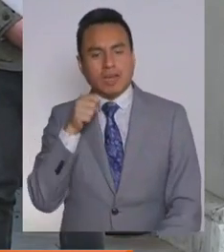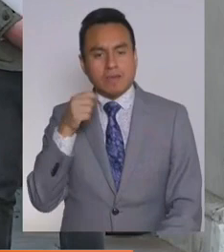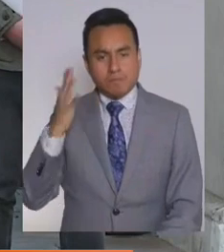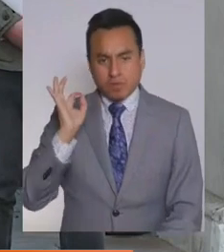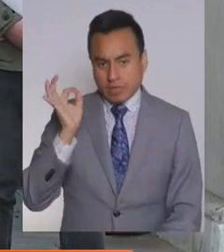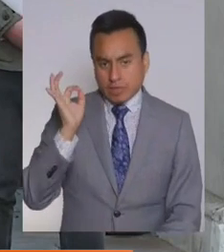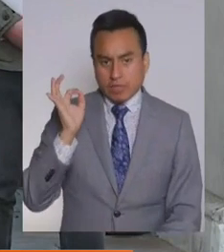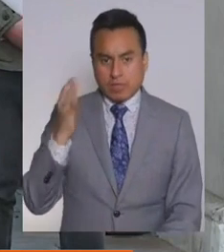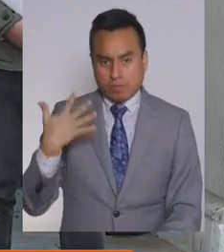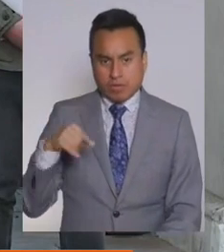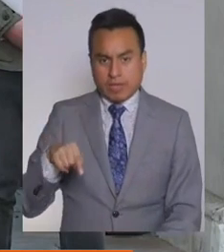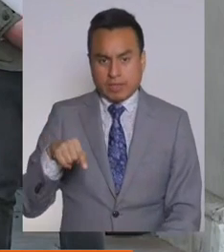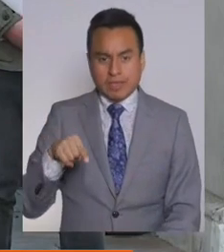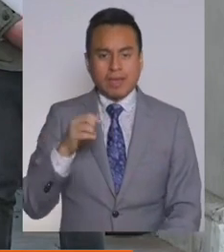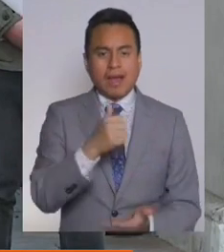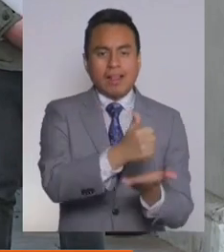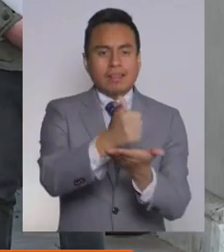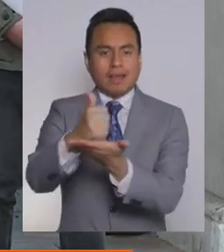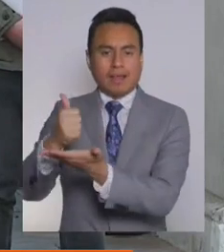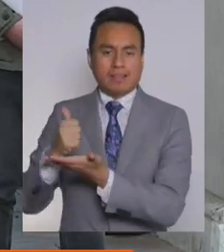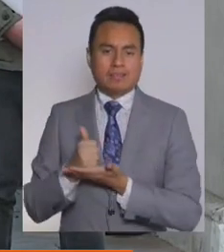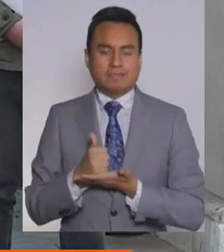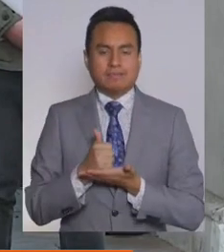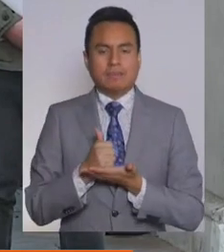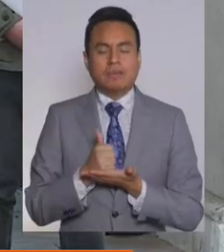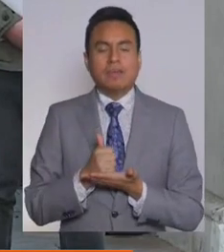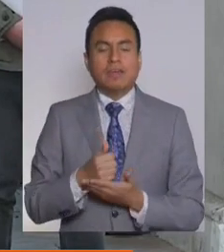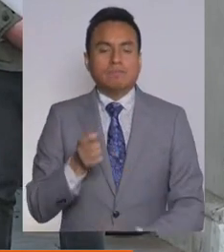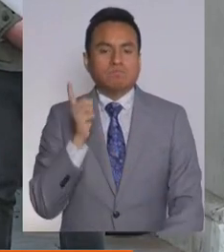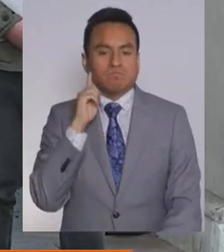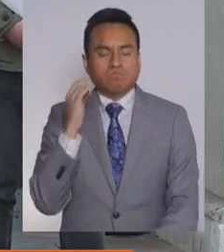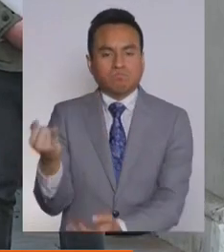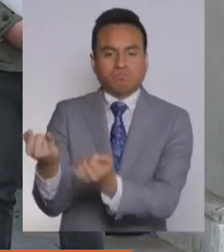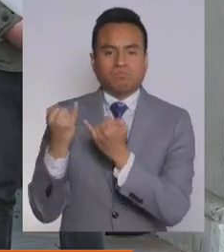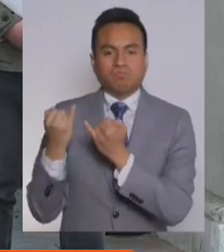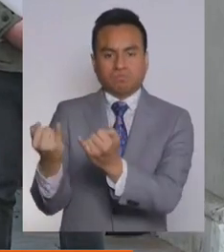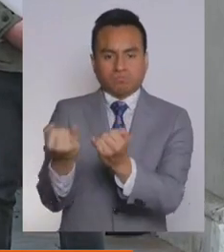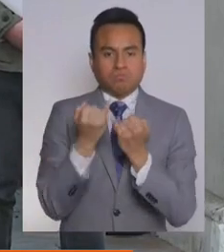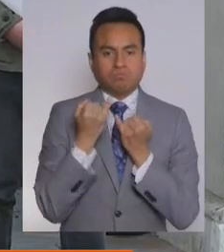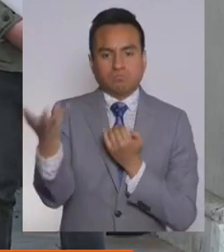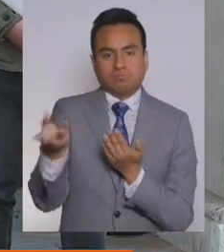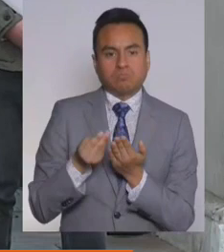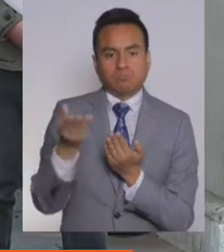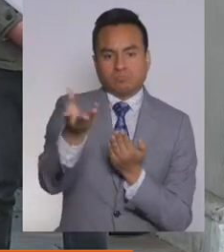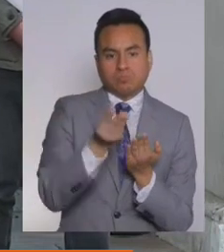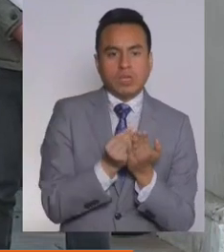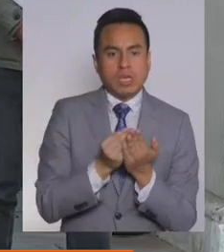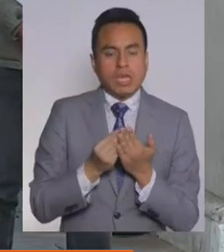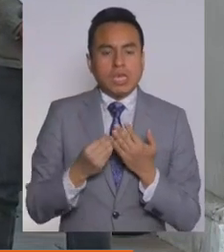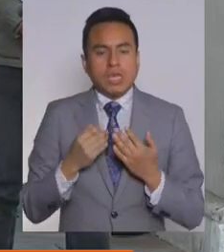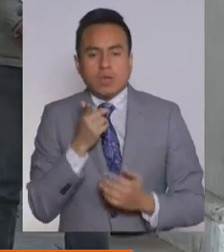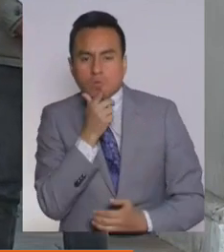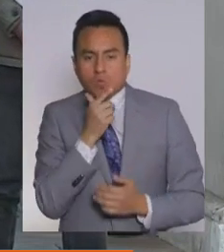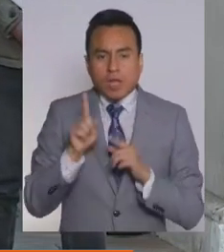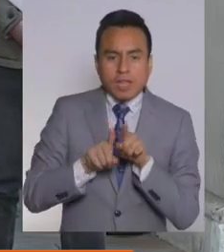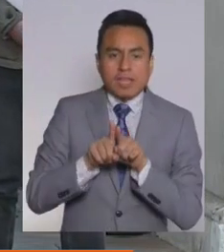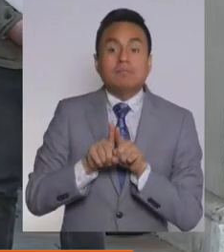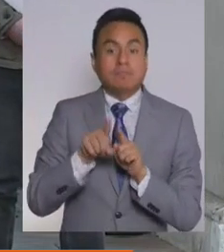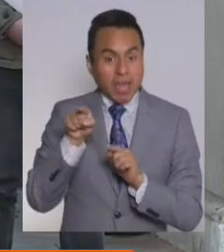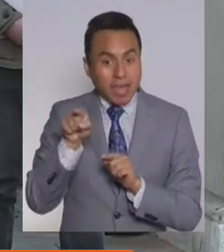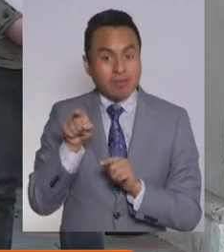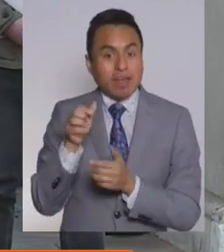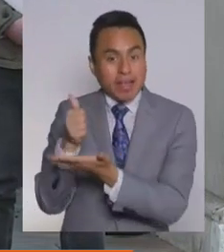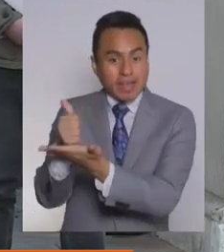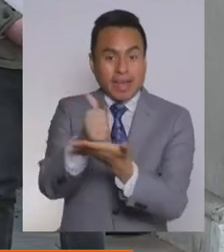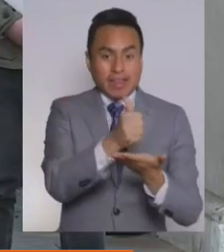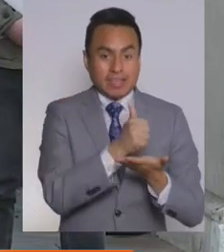reunión también con nuestros alcaldes, para poder escuchar, para poder recoger sus inquietudes, porque son los que están hoy